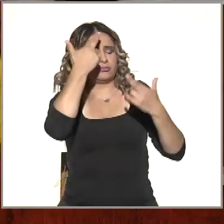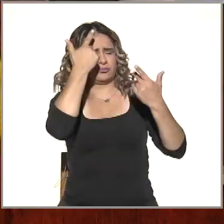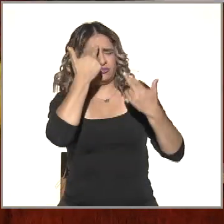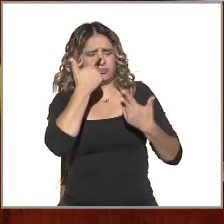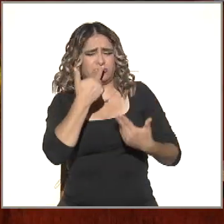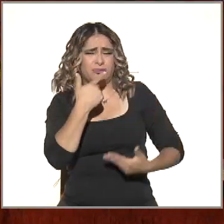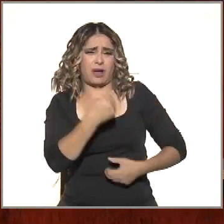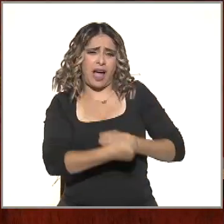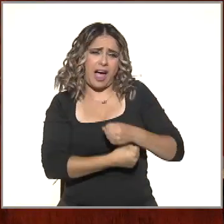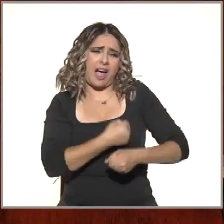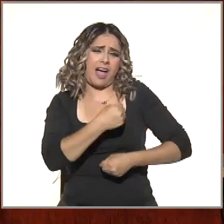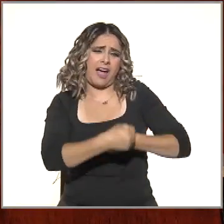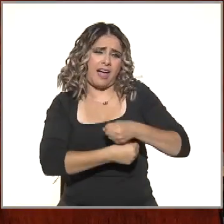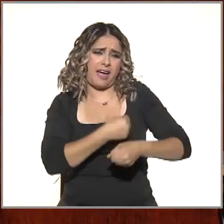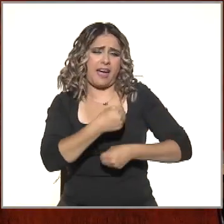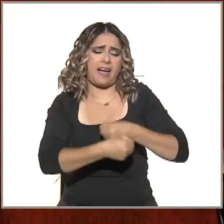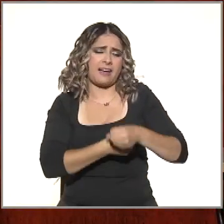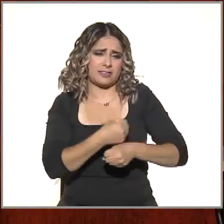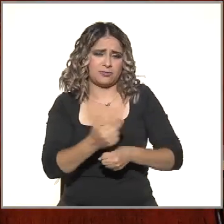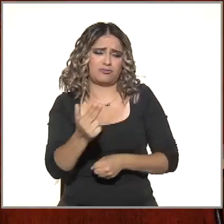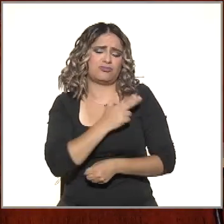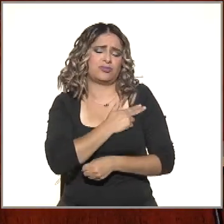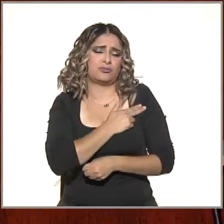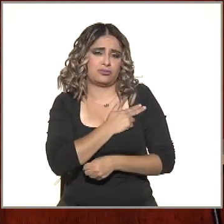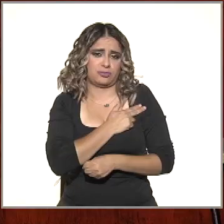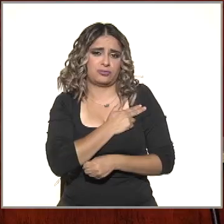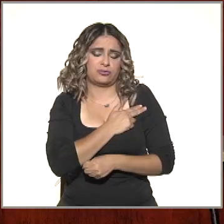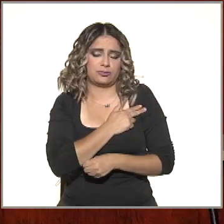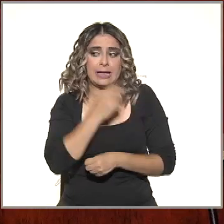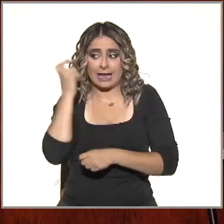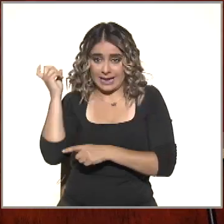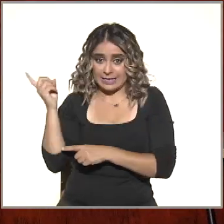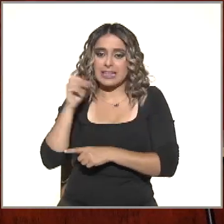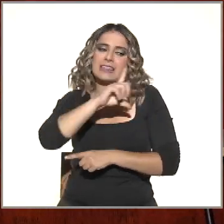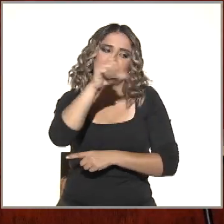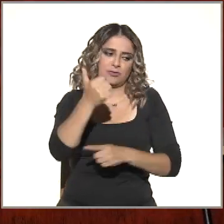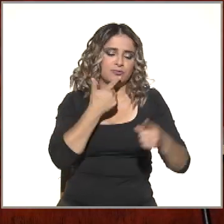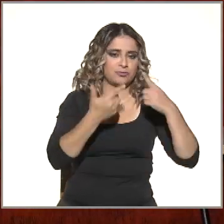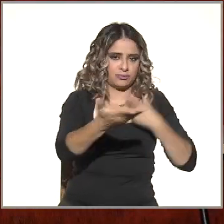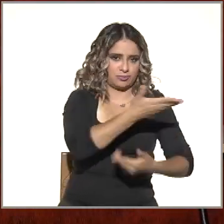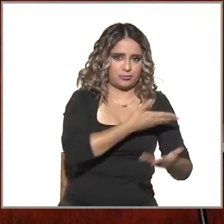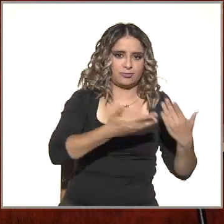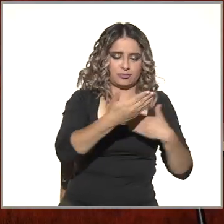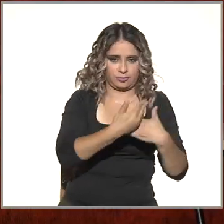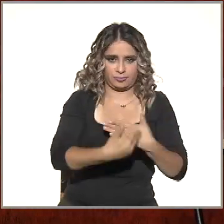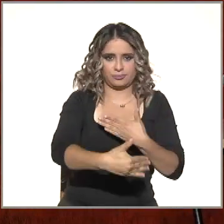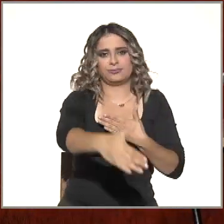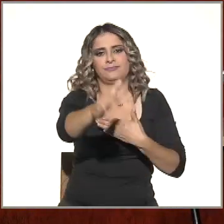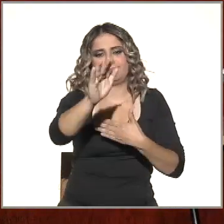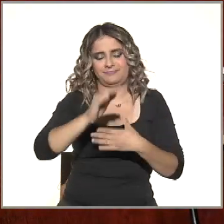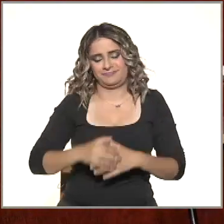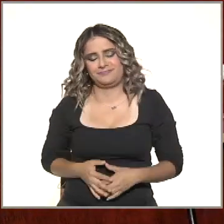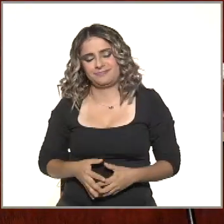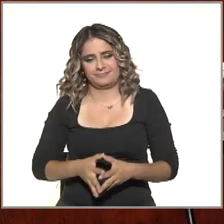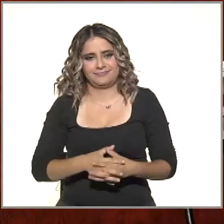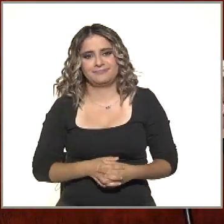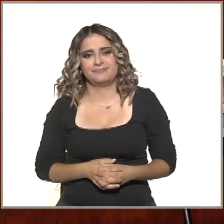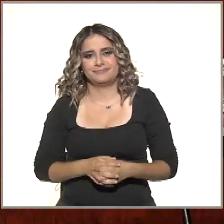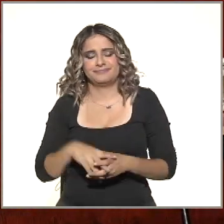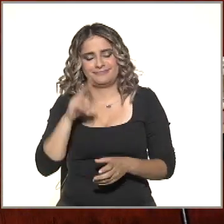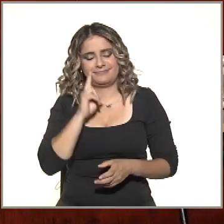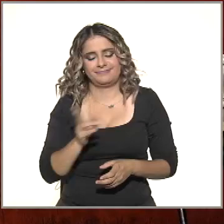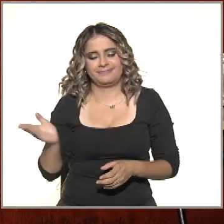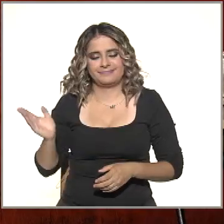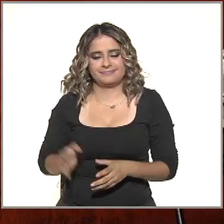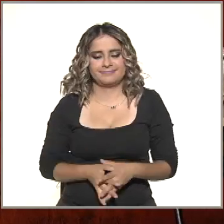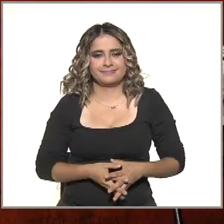mucho tiempo. Y bueno, a partir de ahí empezaremos a dialogar sobre el tema de las palabras y lo que nos hacen a nivel emocional. Acompáñame a ver el